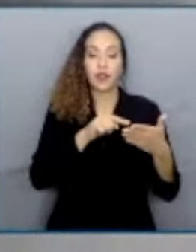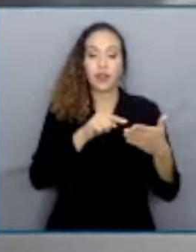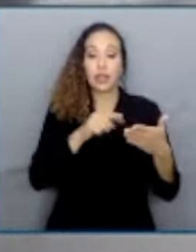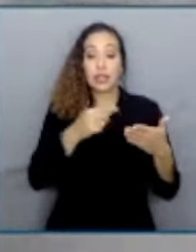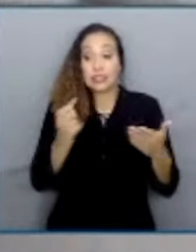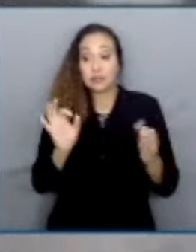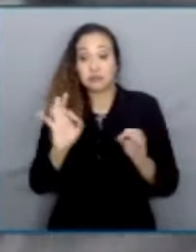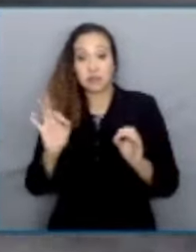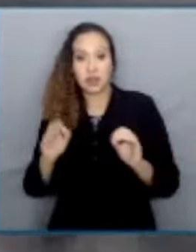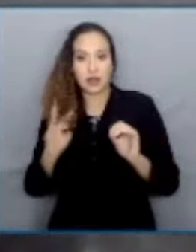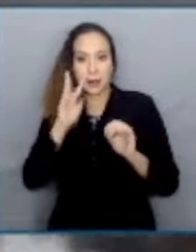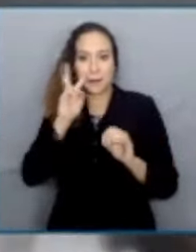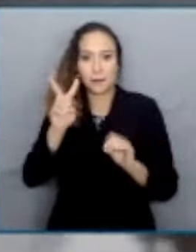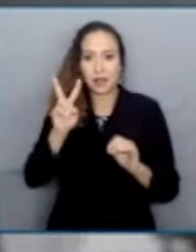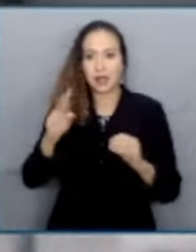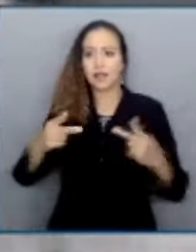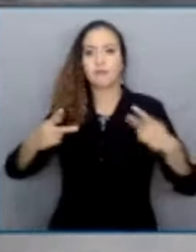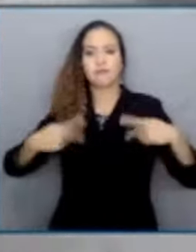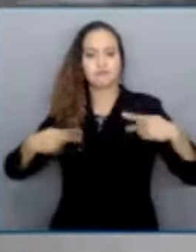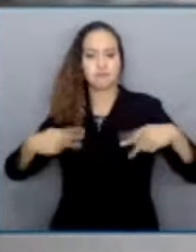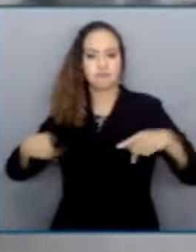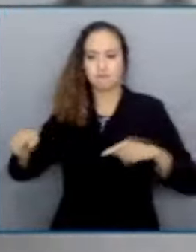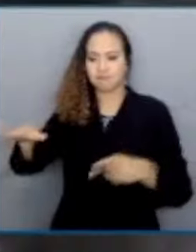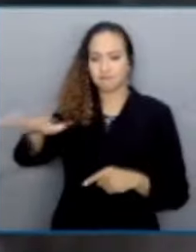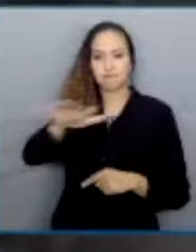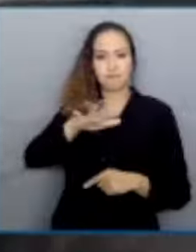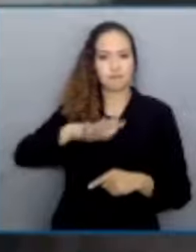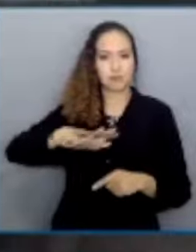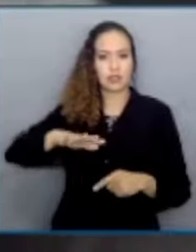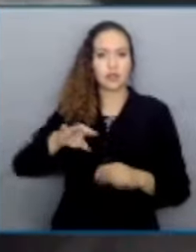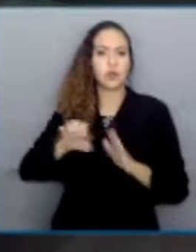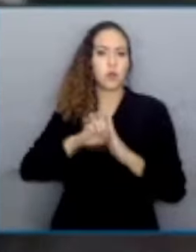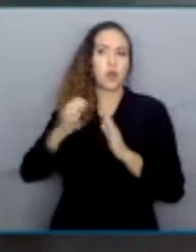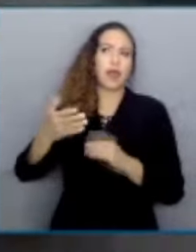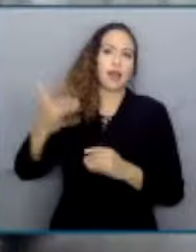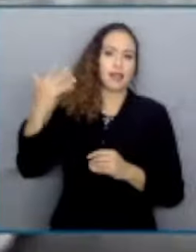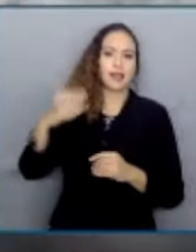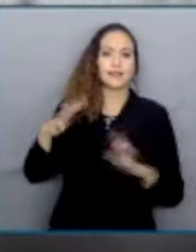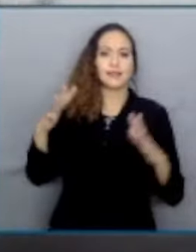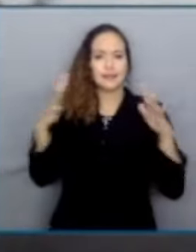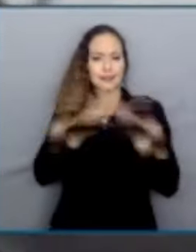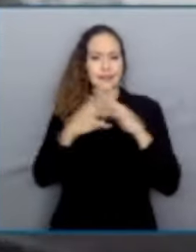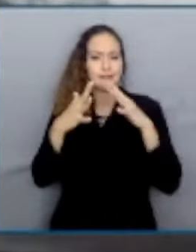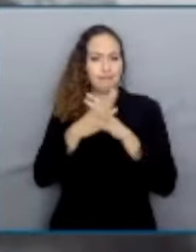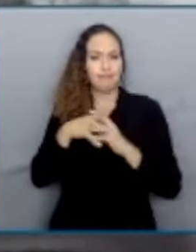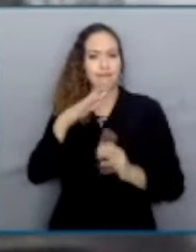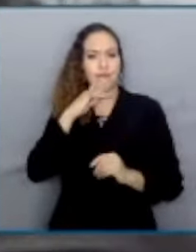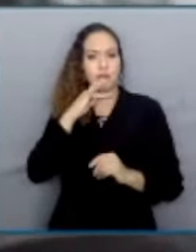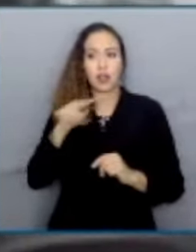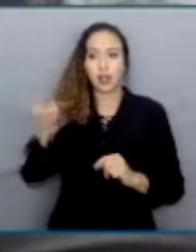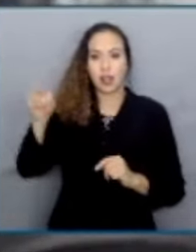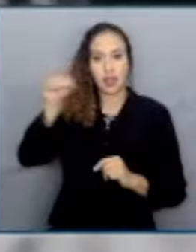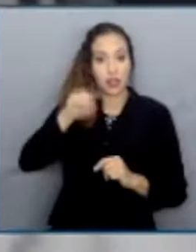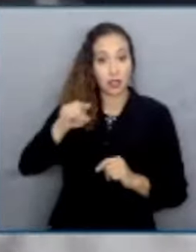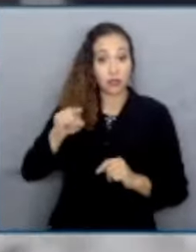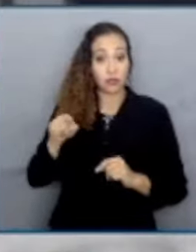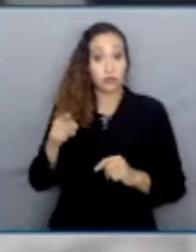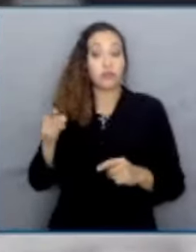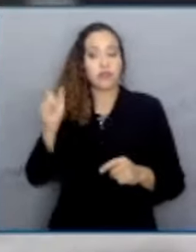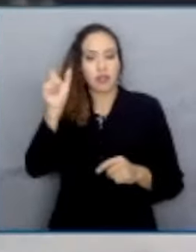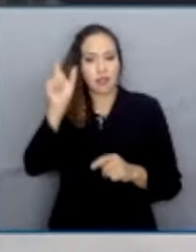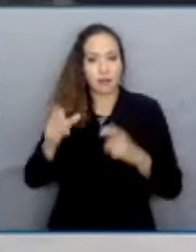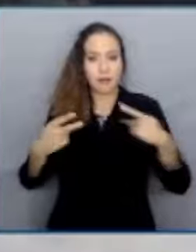crímenes de lesa humanidad cometidos durante la Guerra Sucia en México le son aplicables las figuras de prescripción, atipicidad